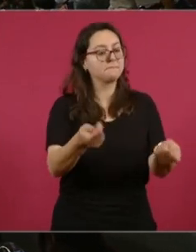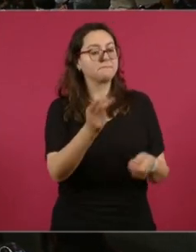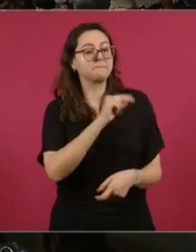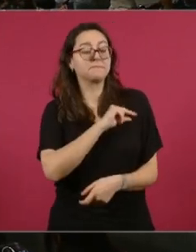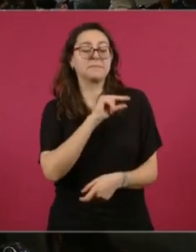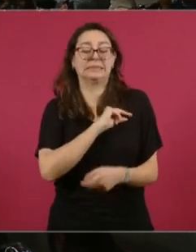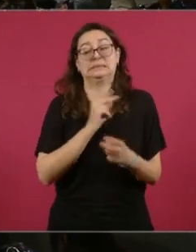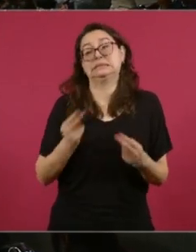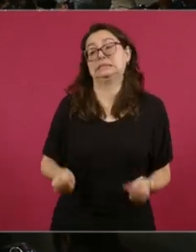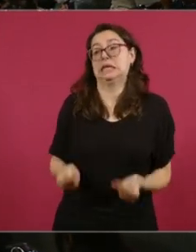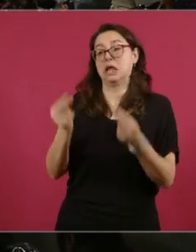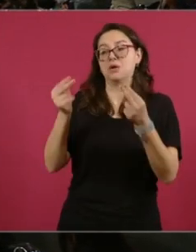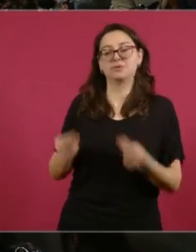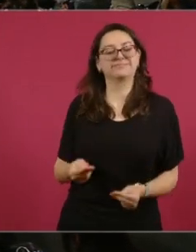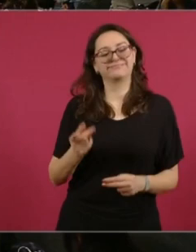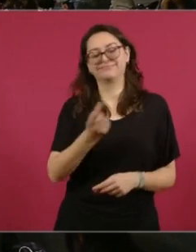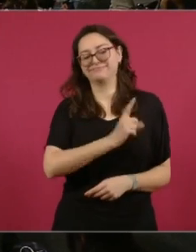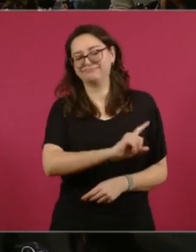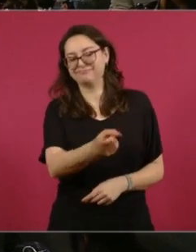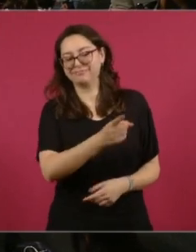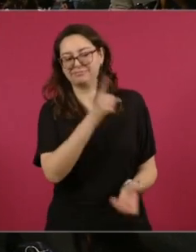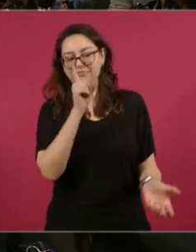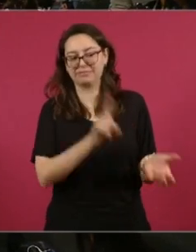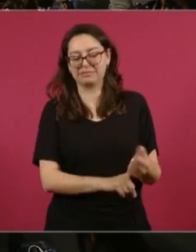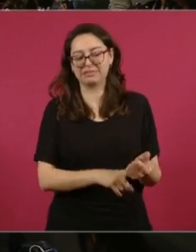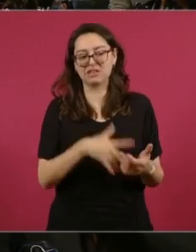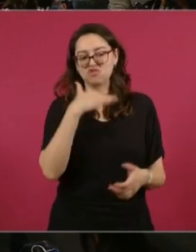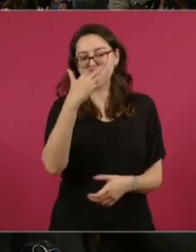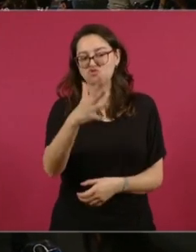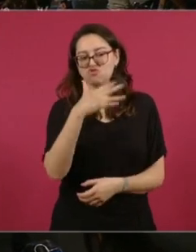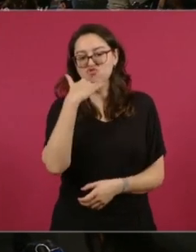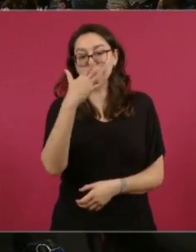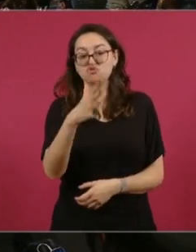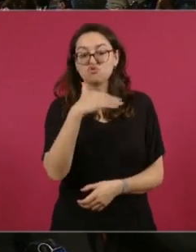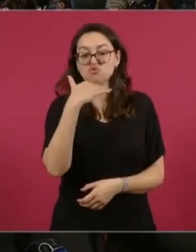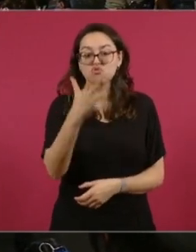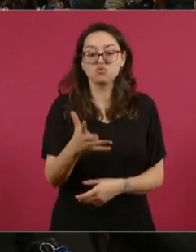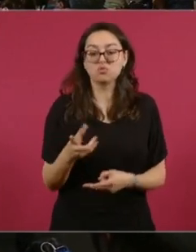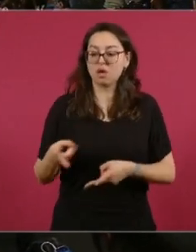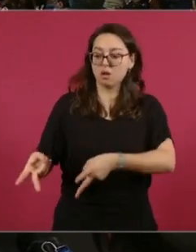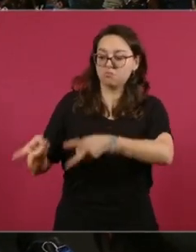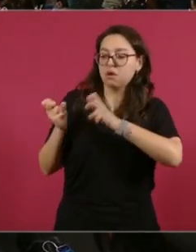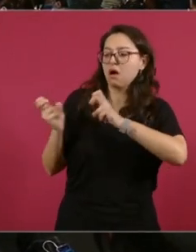era repartirse a México como si fuese un botín.